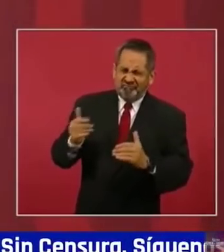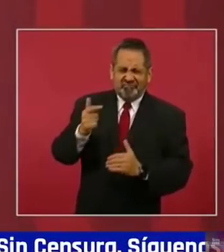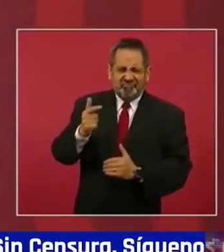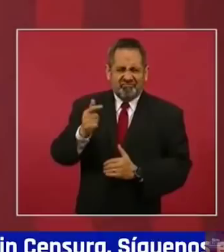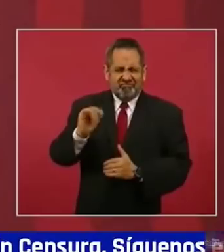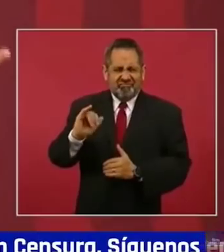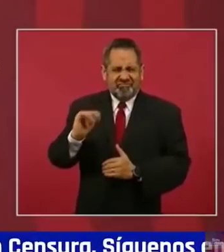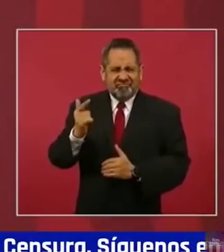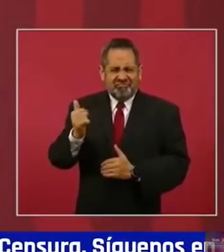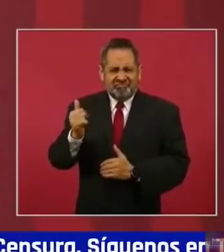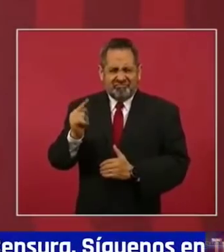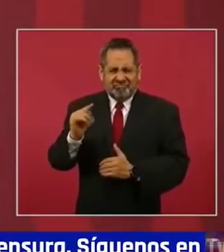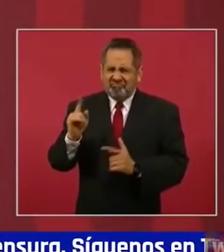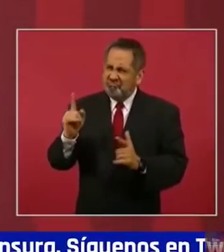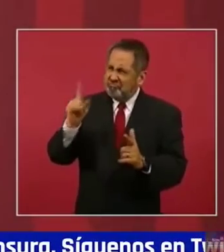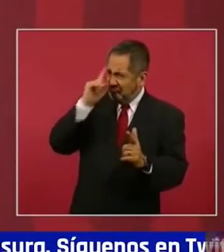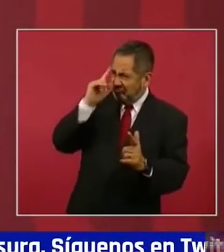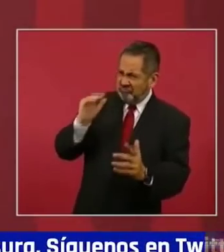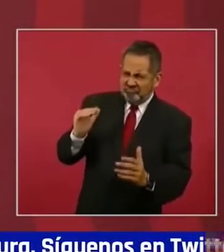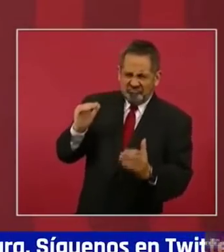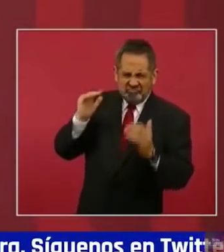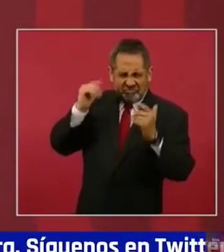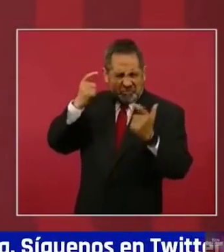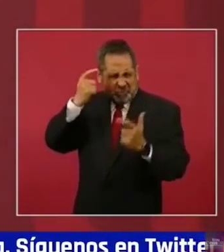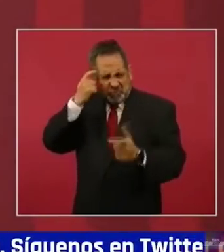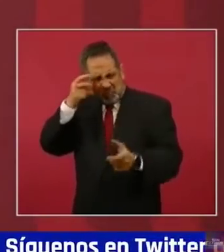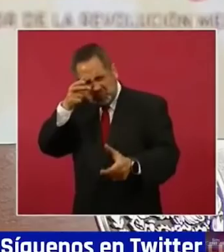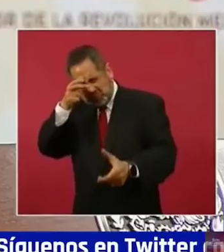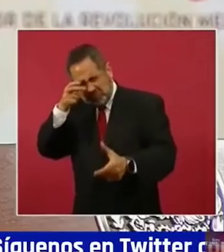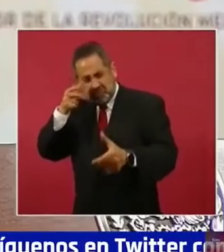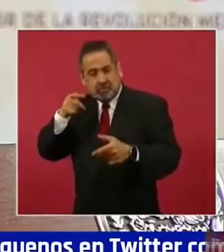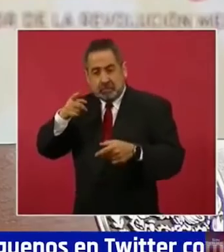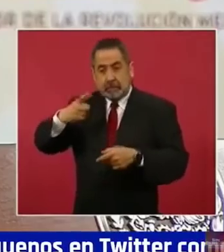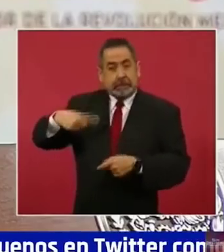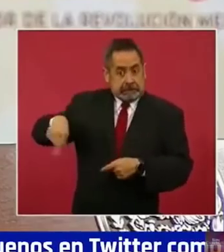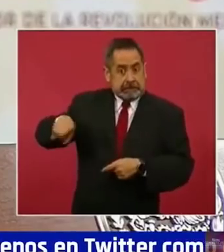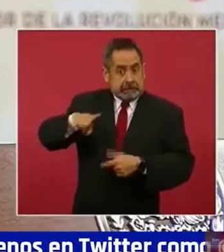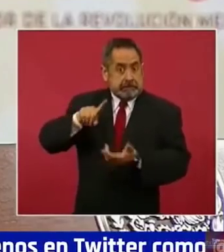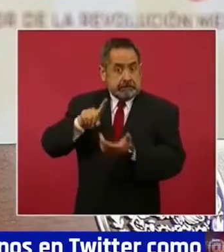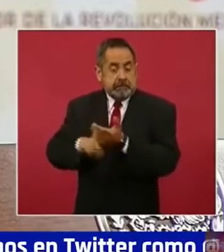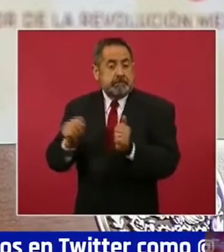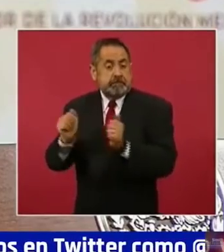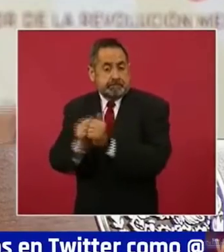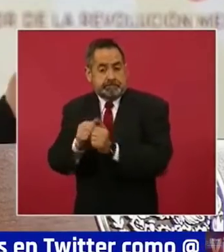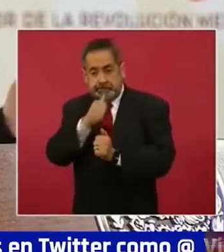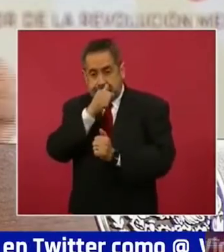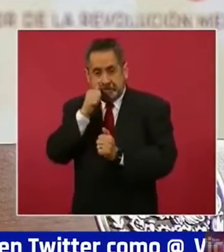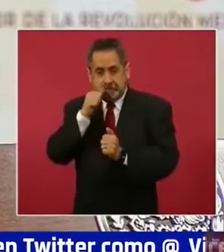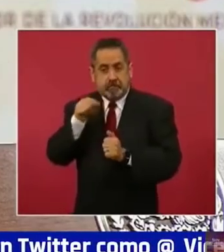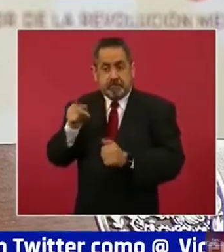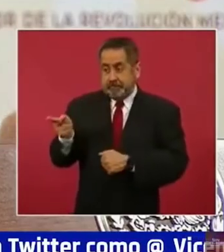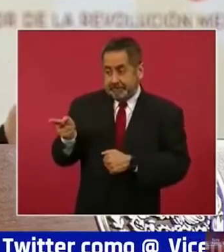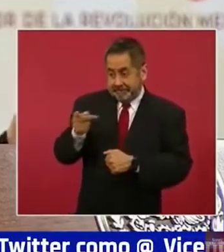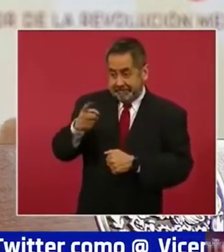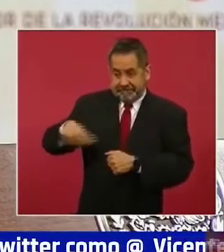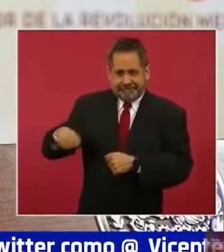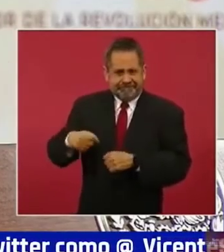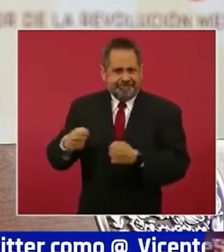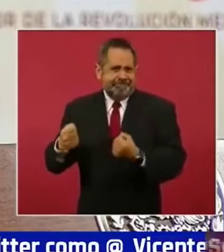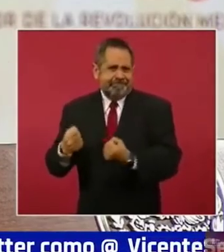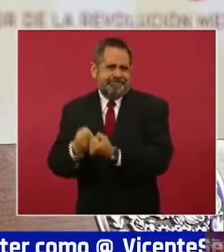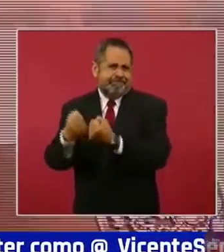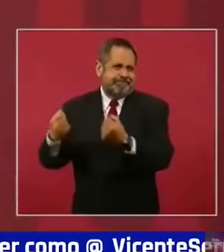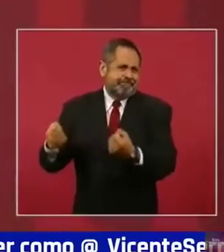los que integraban el gabinete del presidente Juárez. Bueno, pues ellos se enfrentaban,